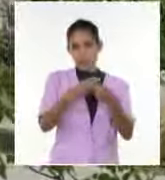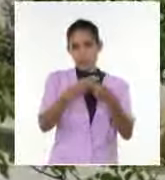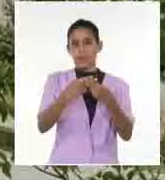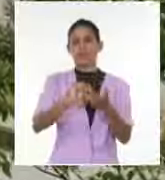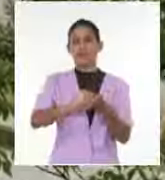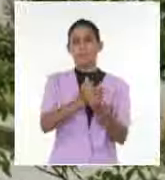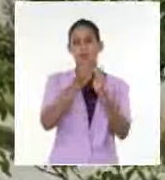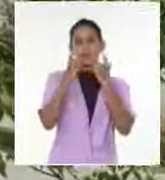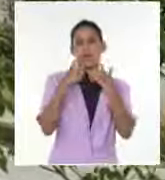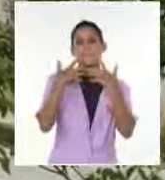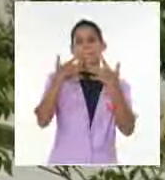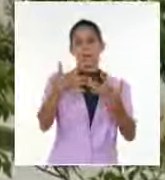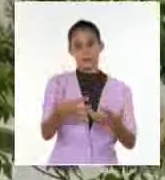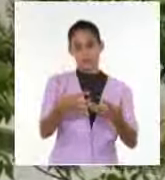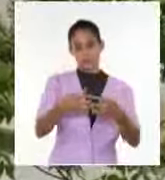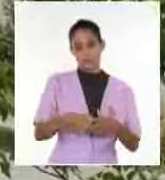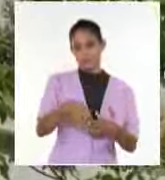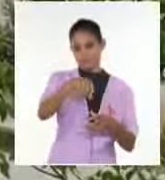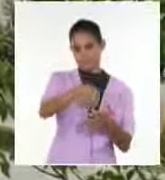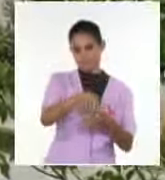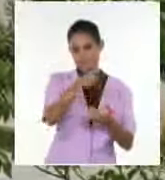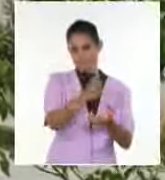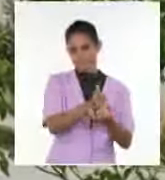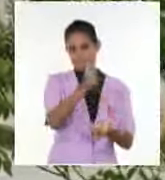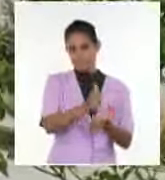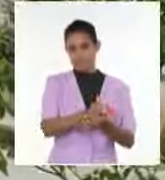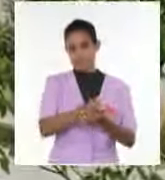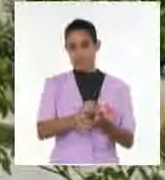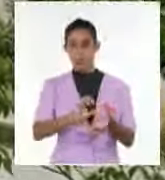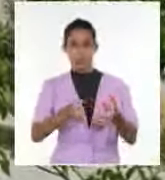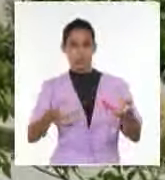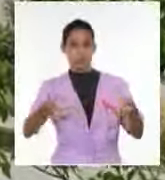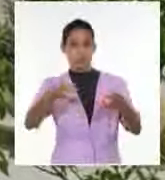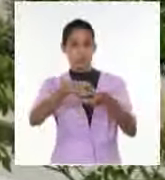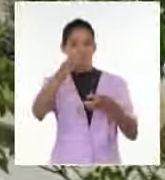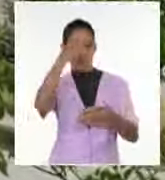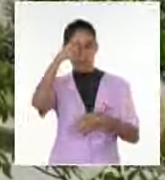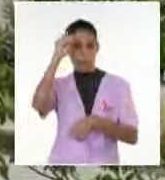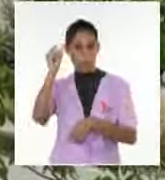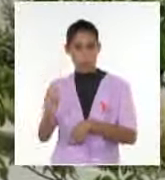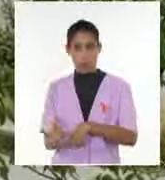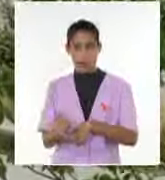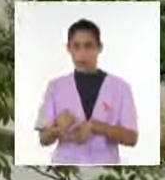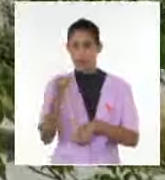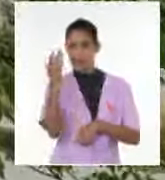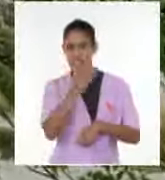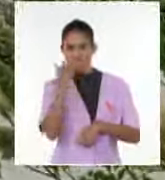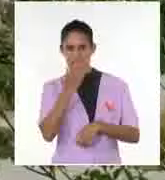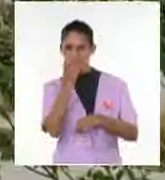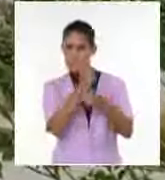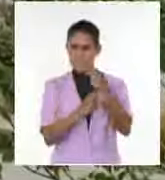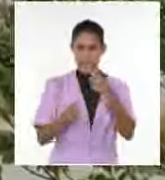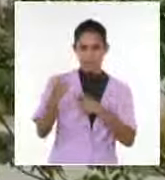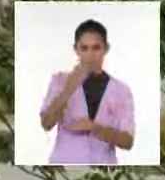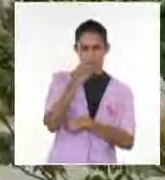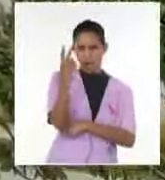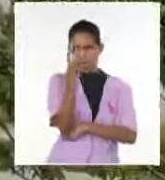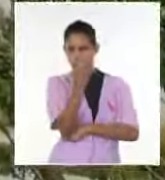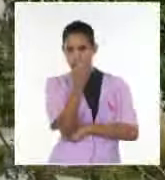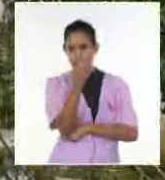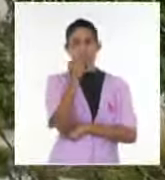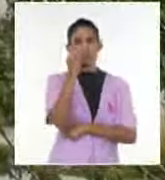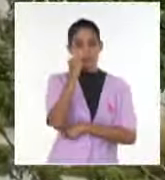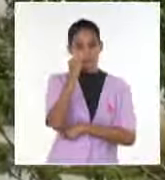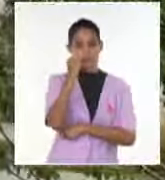el llamado buque insignia de la delegación cubana. Hay dos claros favoritos en el boxeo para Cuba, son los casos de Julio César La